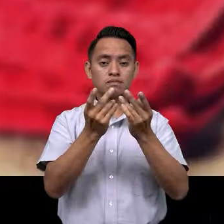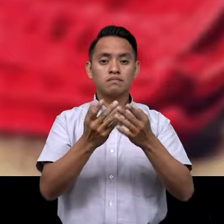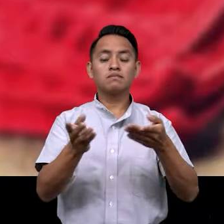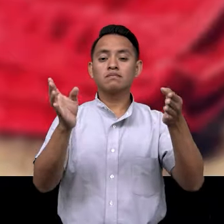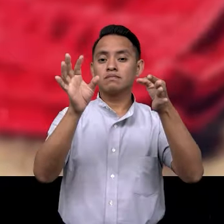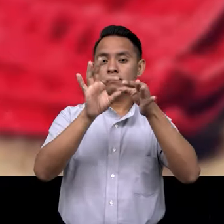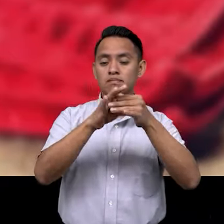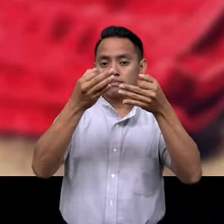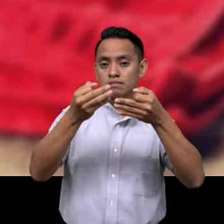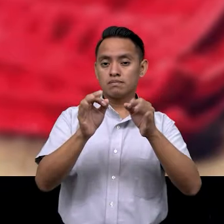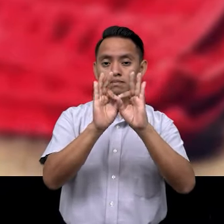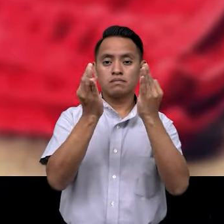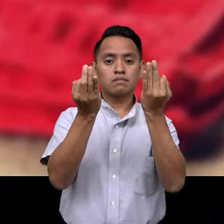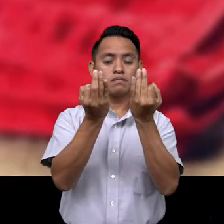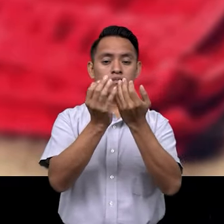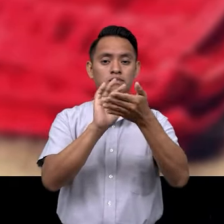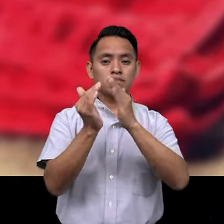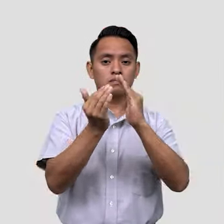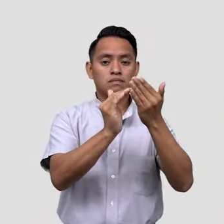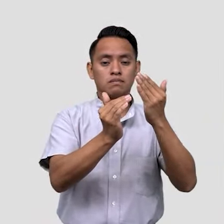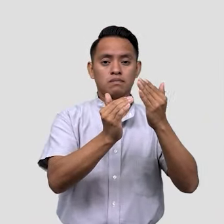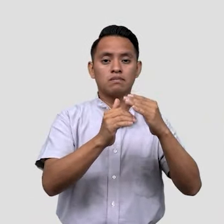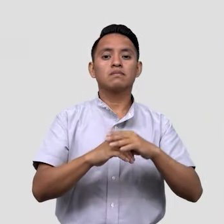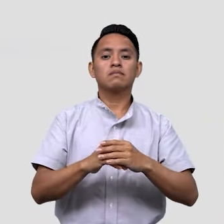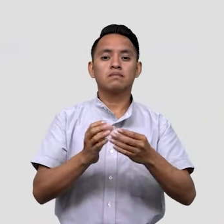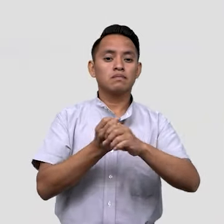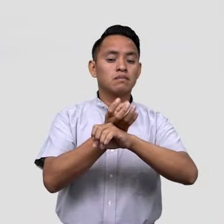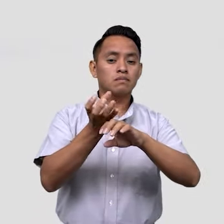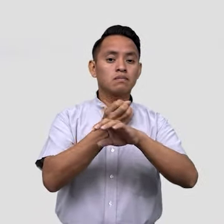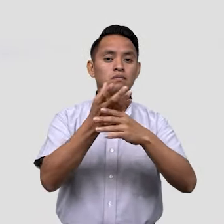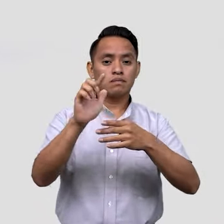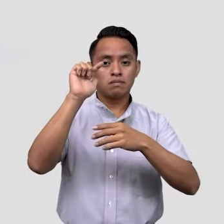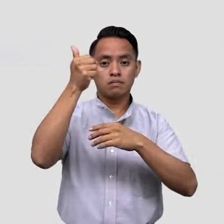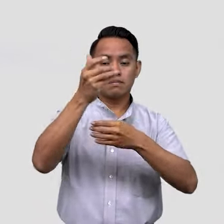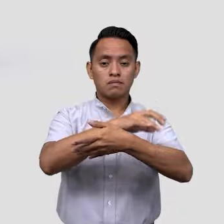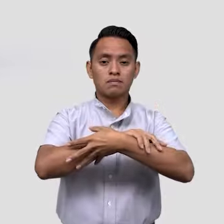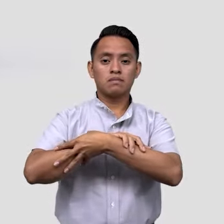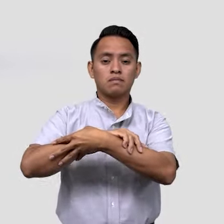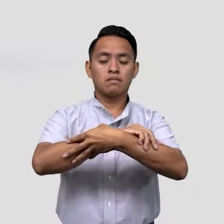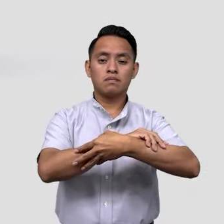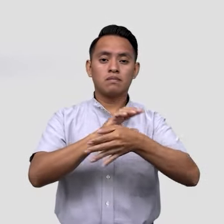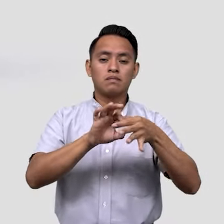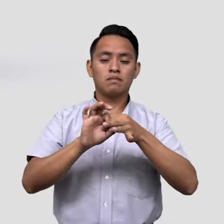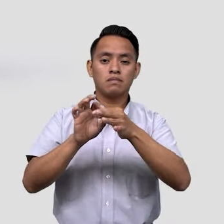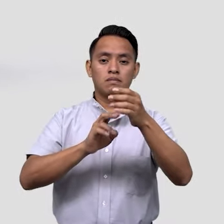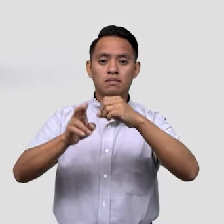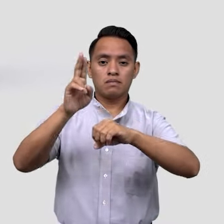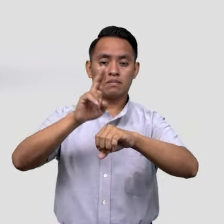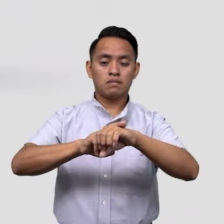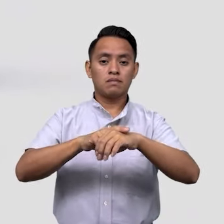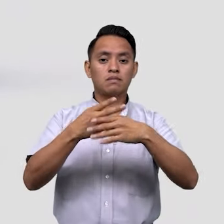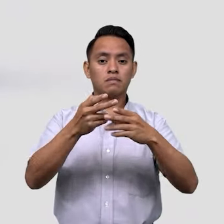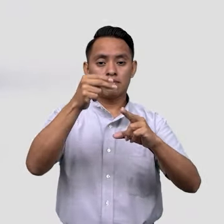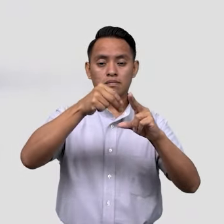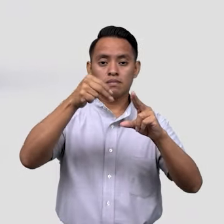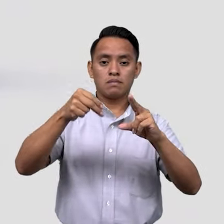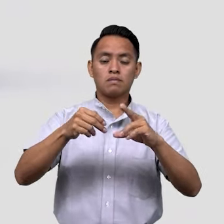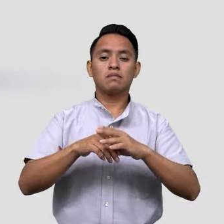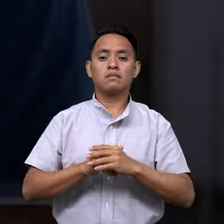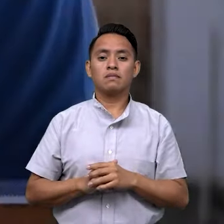unidas por el bienestar de la familia y la comunidad. Este es un mensaje del Gobierno de Reconciliación y Unidad Nacional a través del